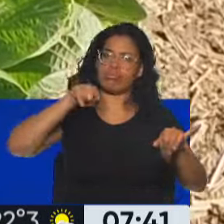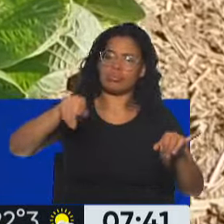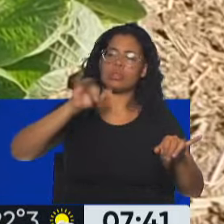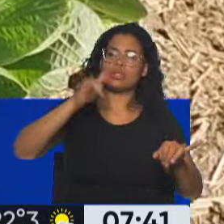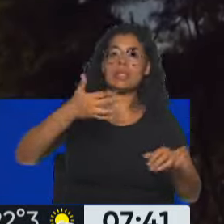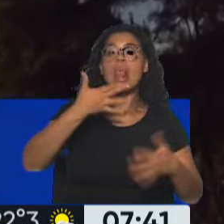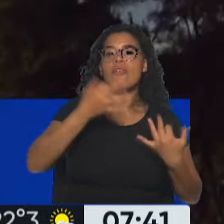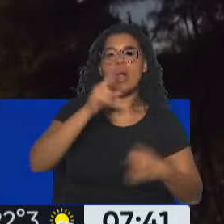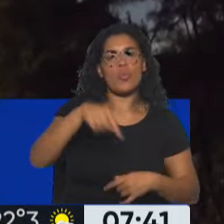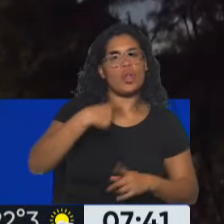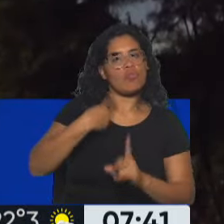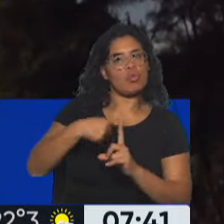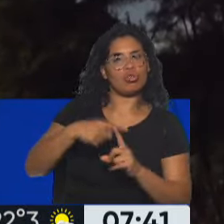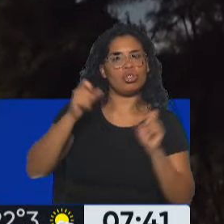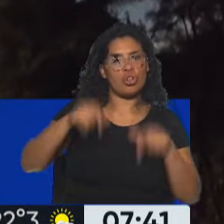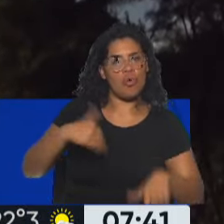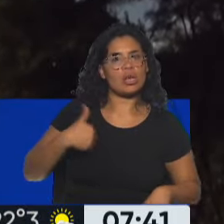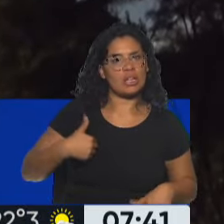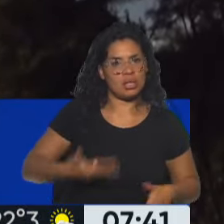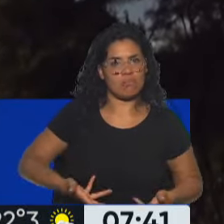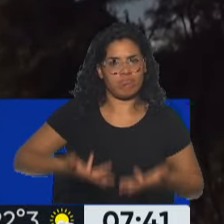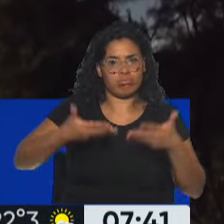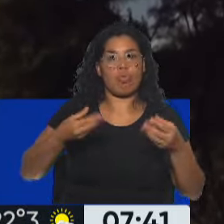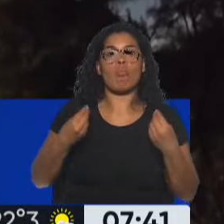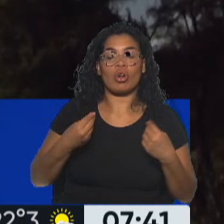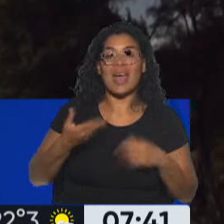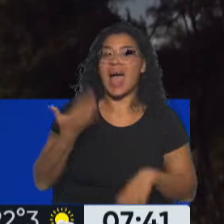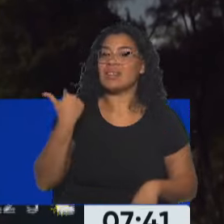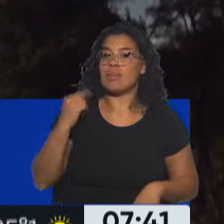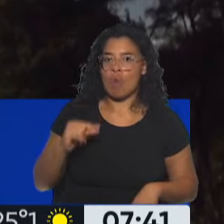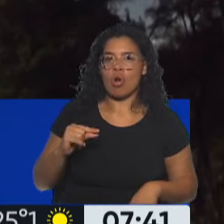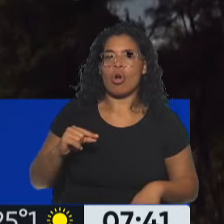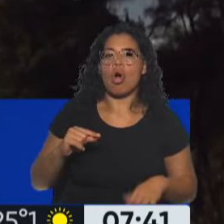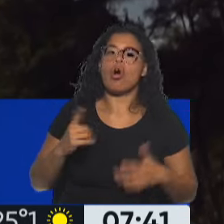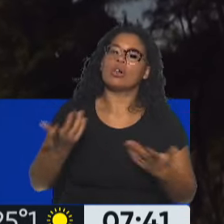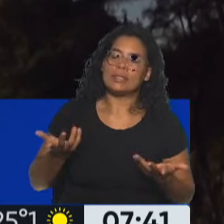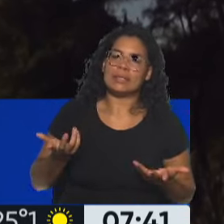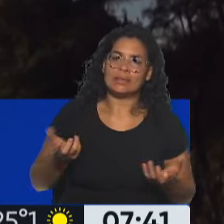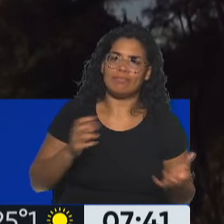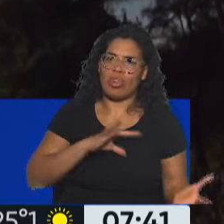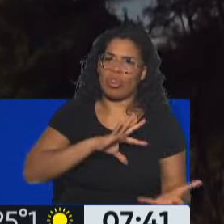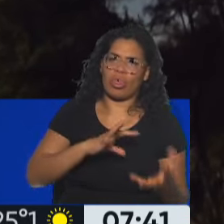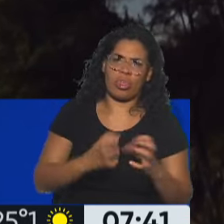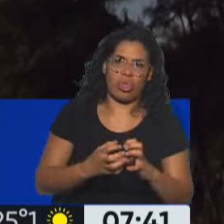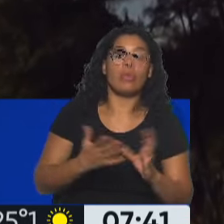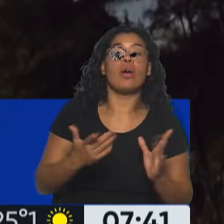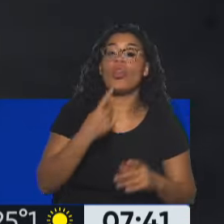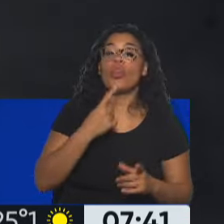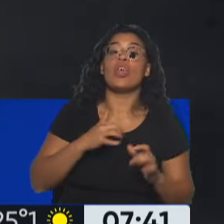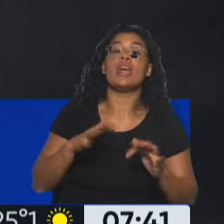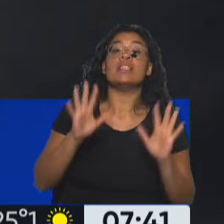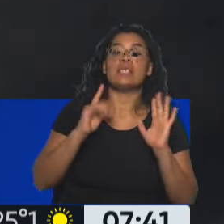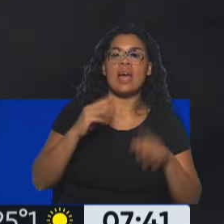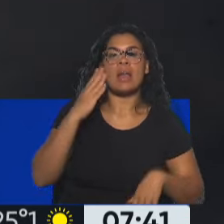porque la intensidad volvió a decrecer y ya se está de una niña débil que Para marzo de 2025 estaría